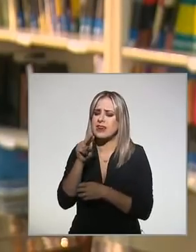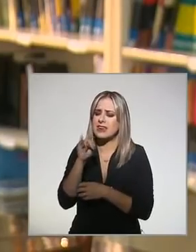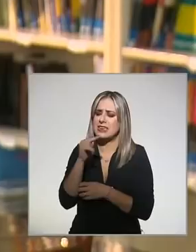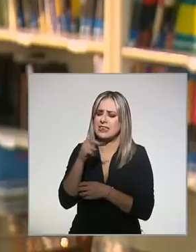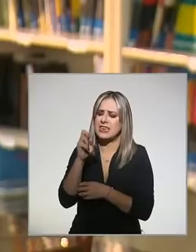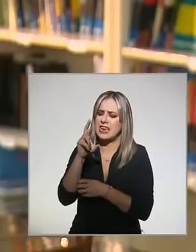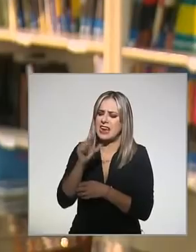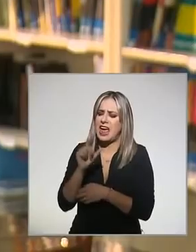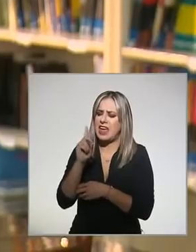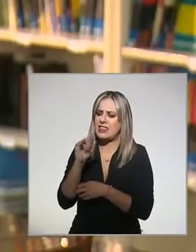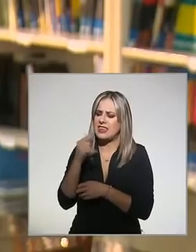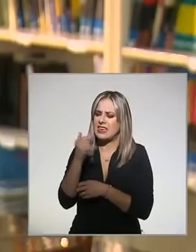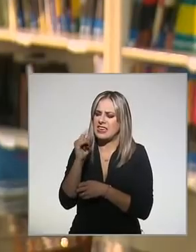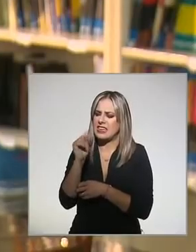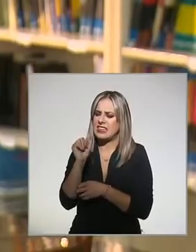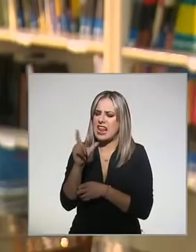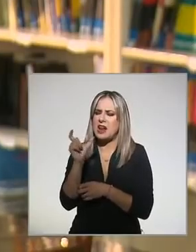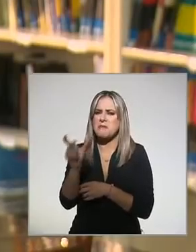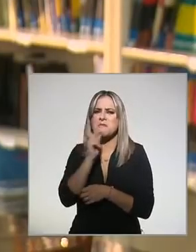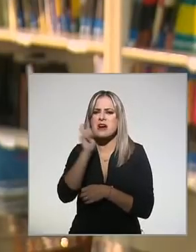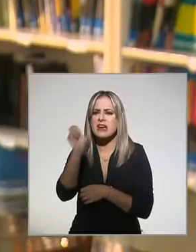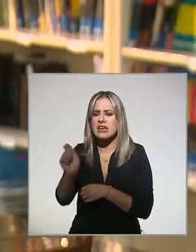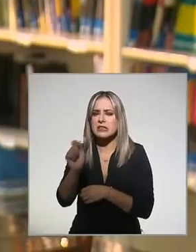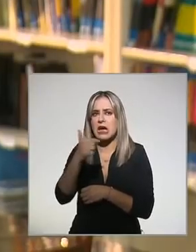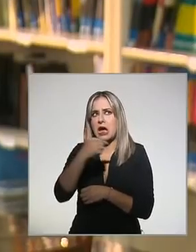me hace pensar que es un método